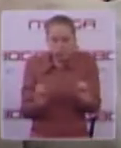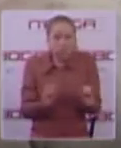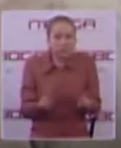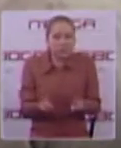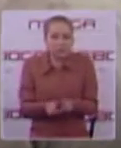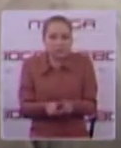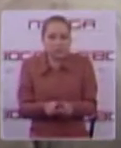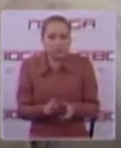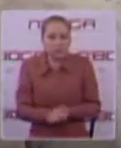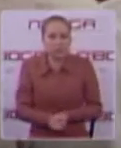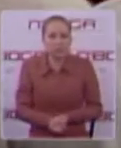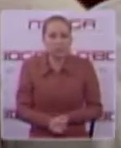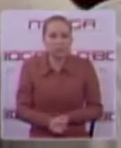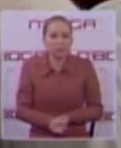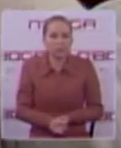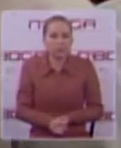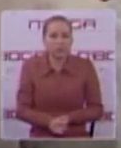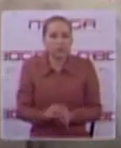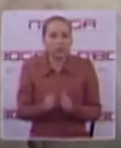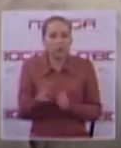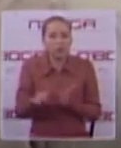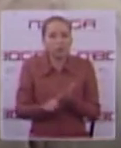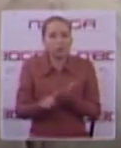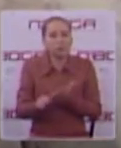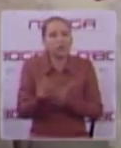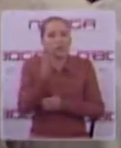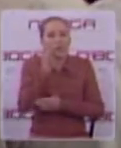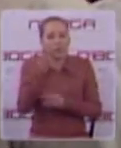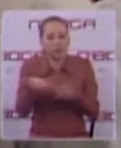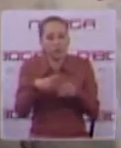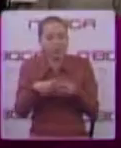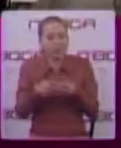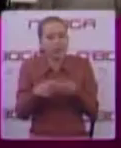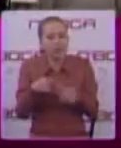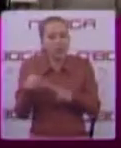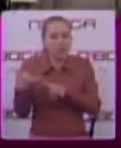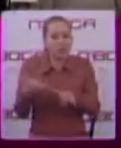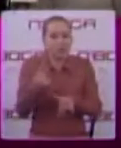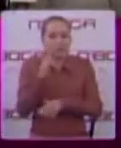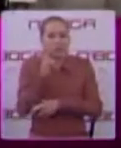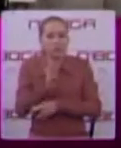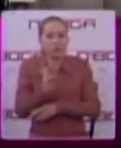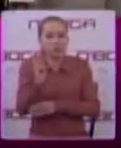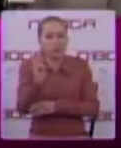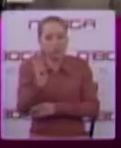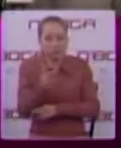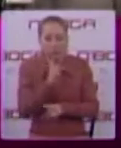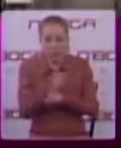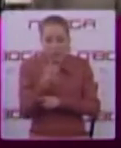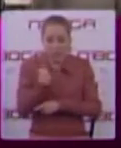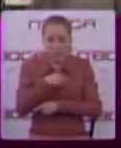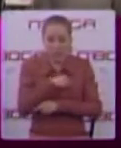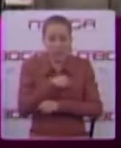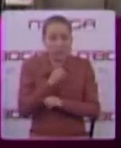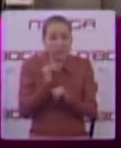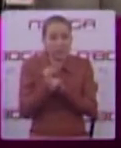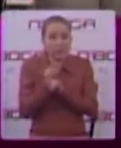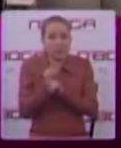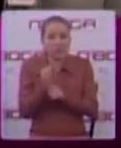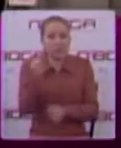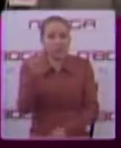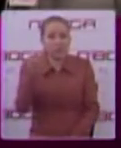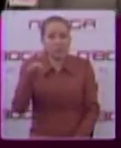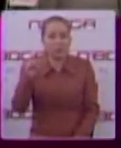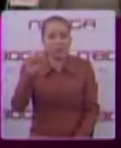tal con el Ministerio de Turismo y la Fundación de Turismo. Desde luego el Instituto American College está